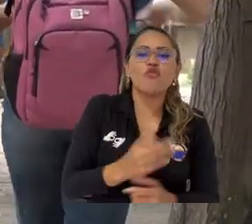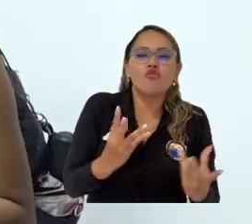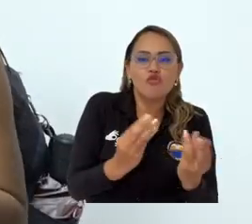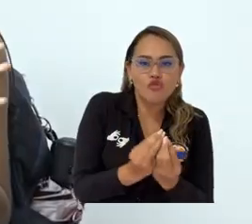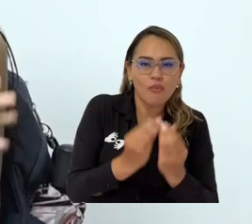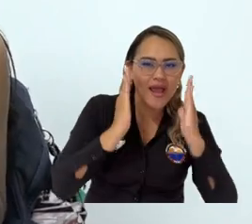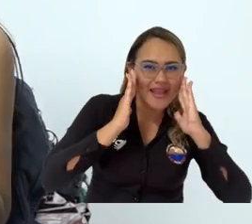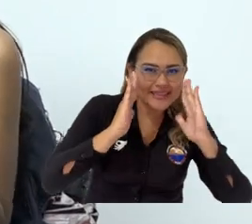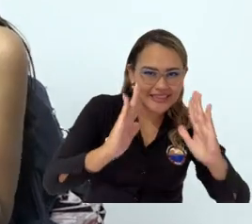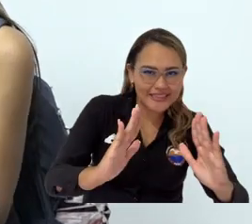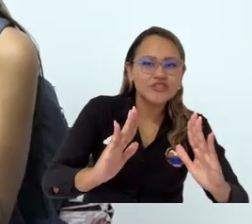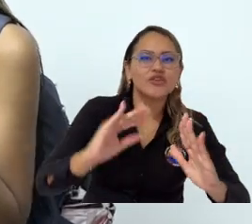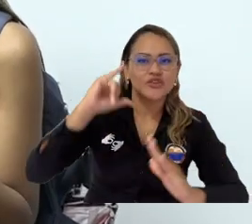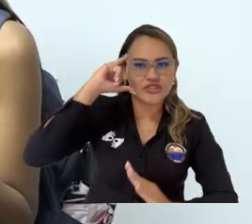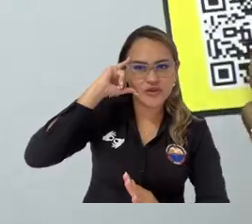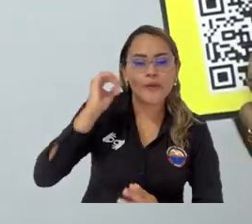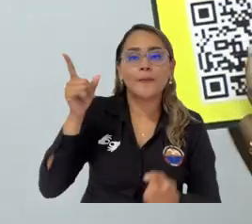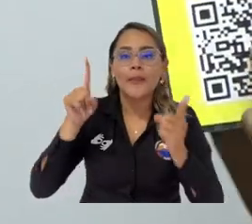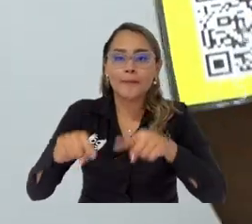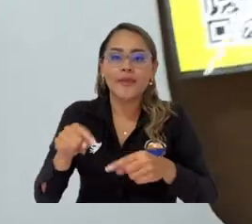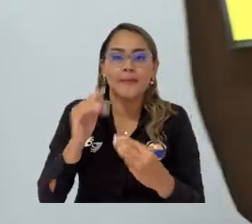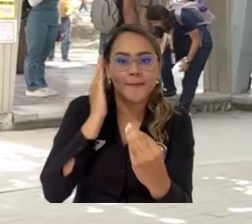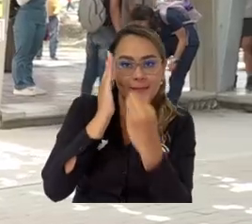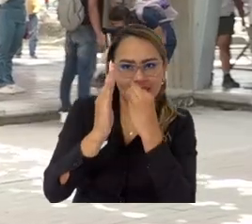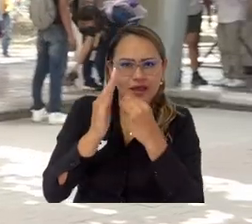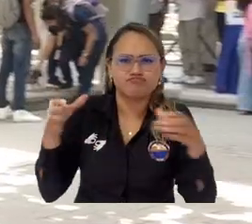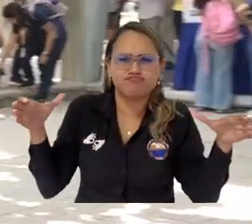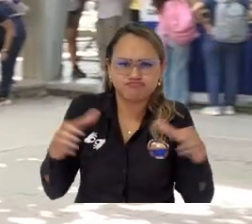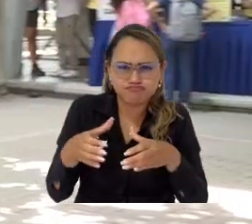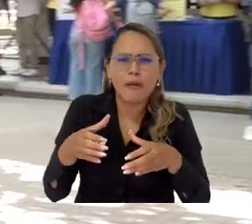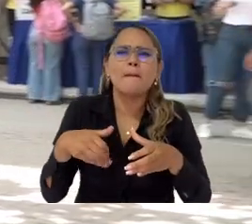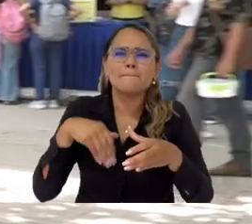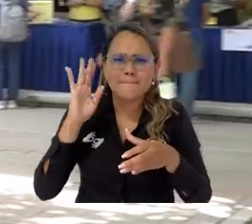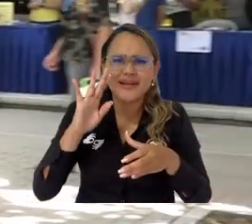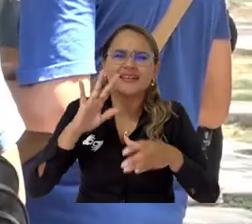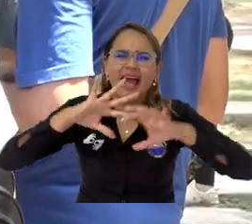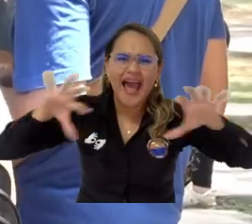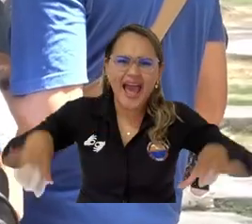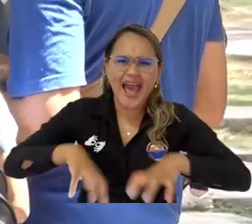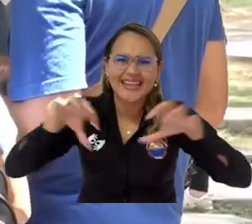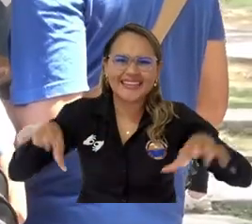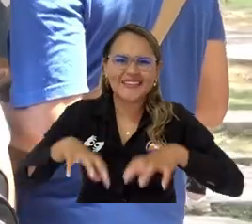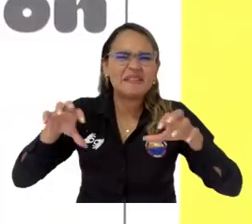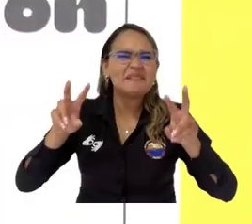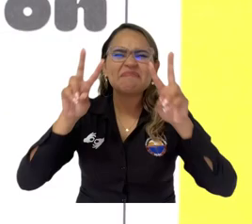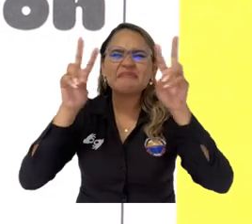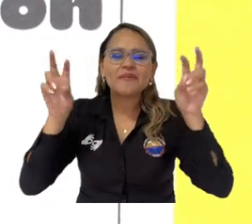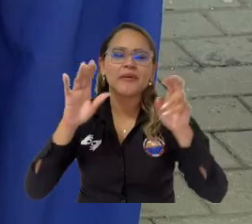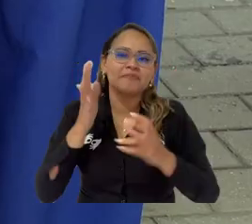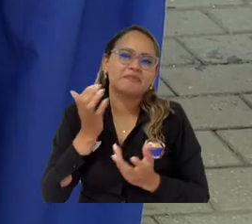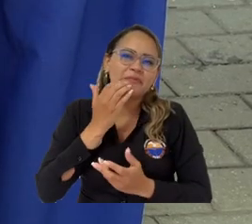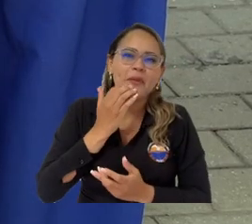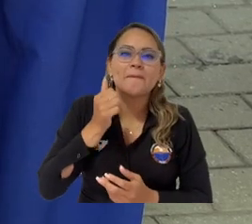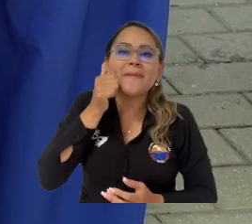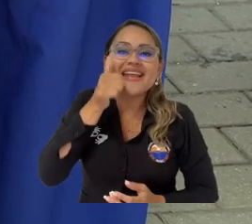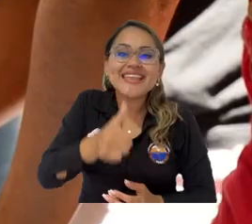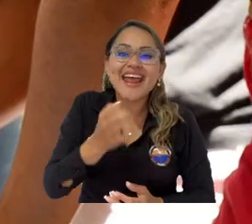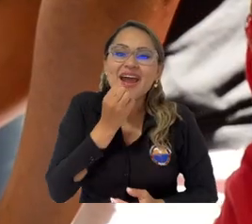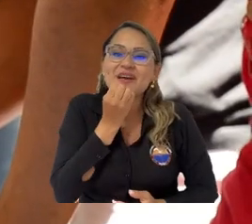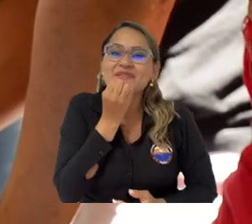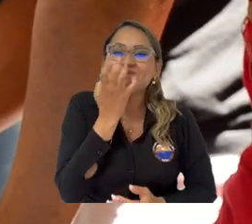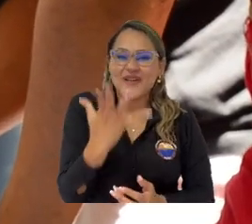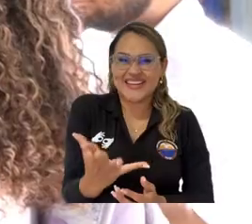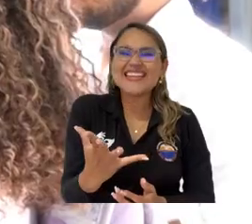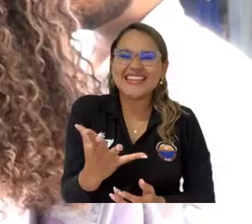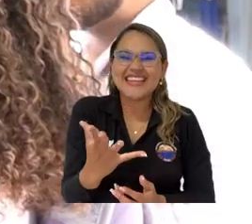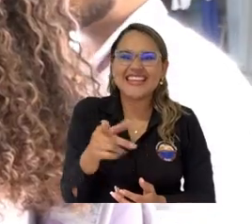con el Programa de Atención Psicológica y la Dirección de Bienestar Universitario y ha incluido actividades como el taller Mañana Será Bonito y